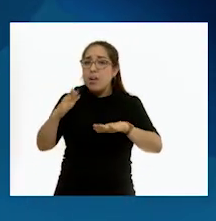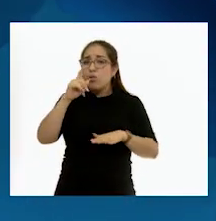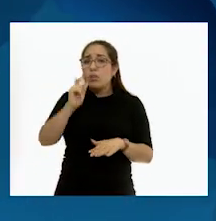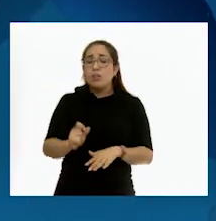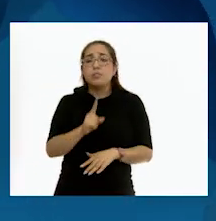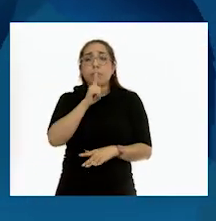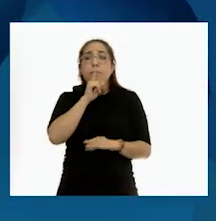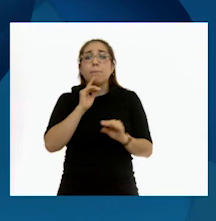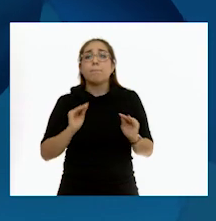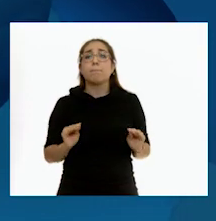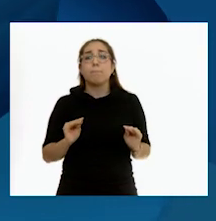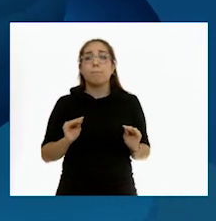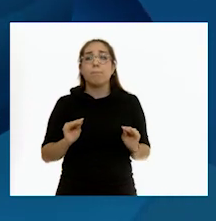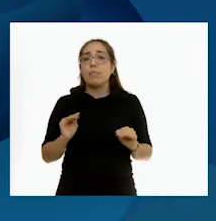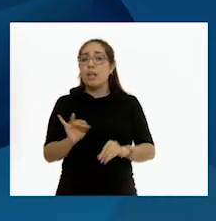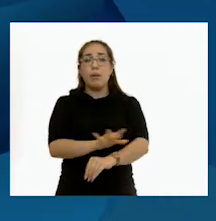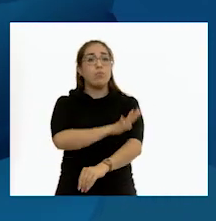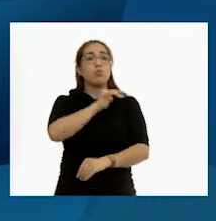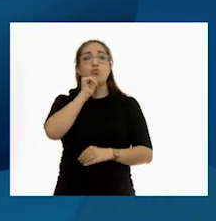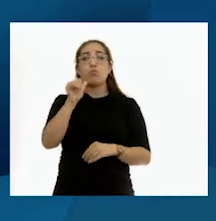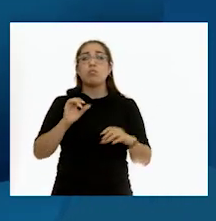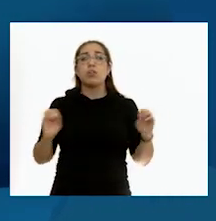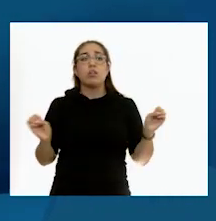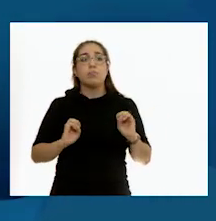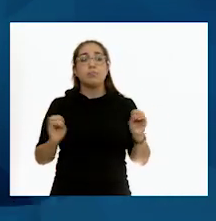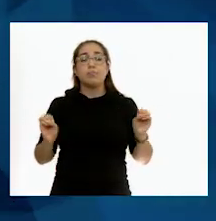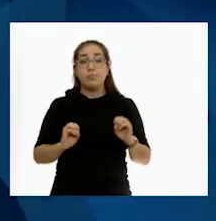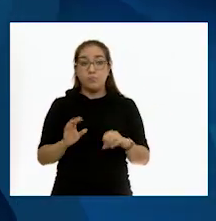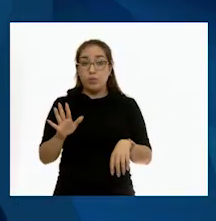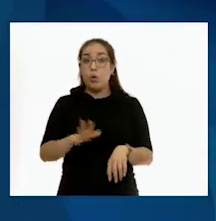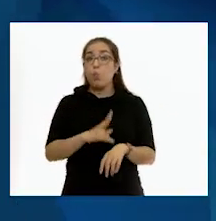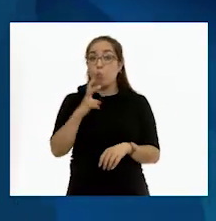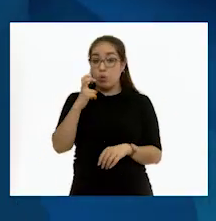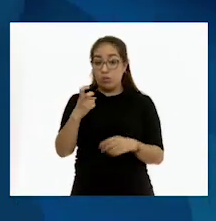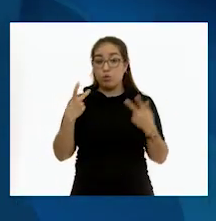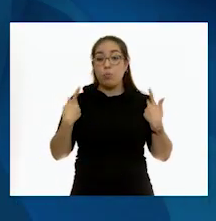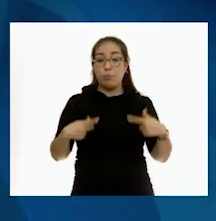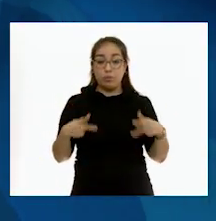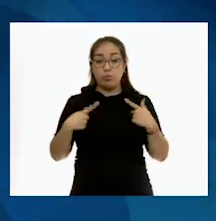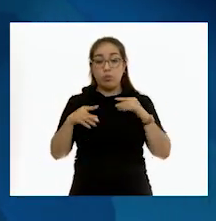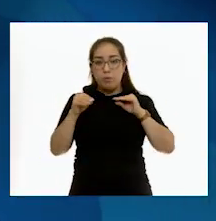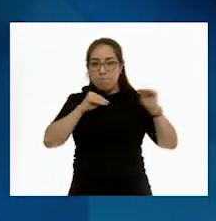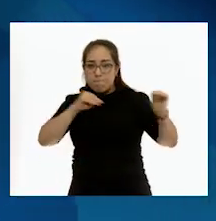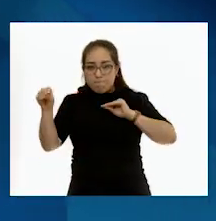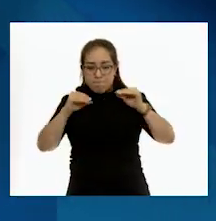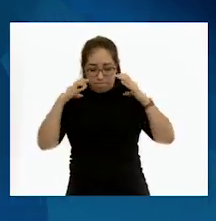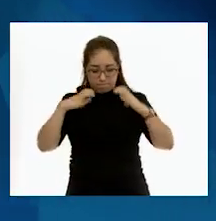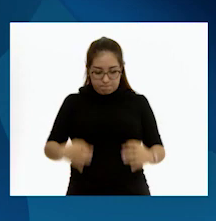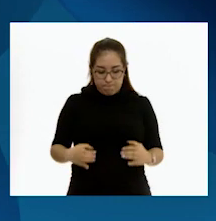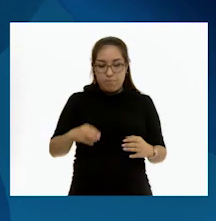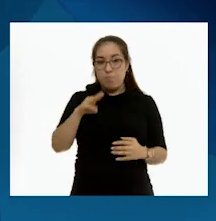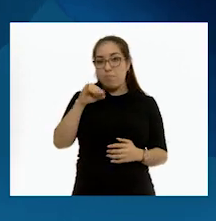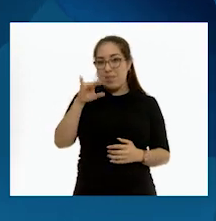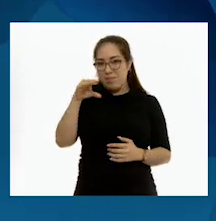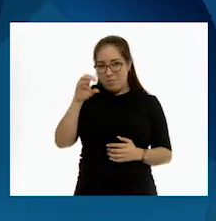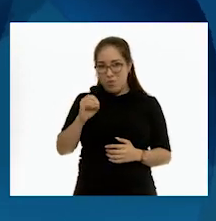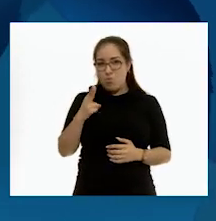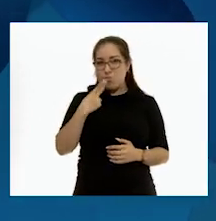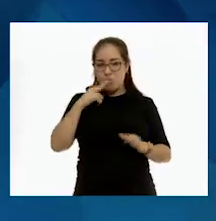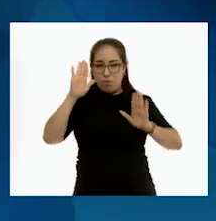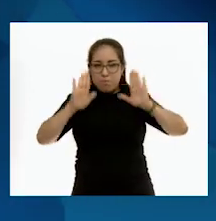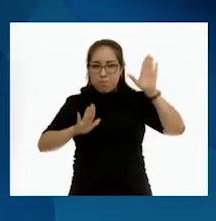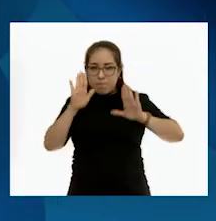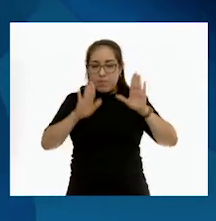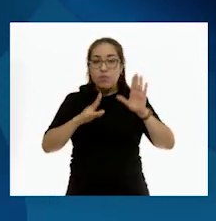y no aplica ninguna emoción. Por eso, que el mimo imponga su propia expresividad. Por ello, los mimos recubren